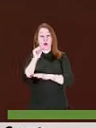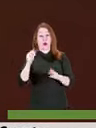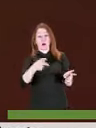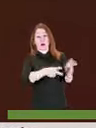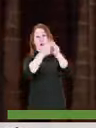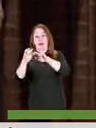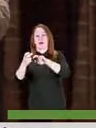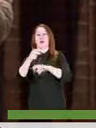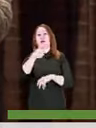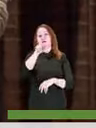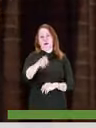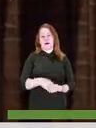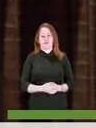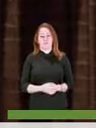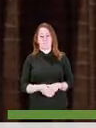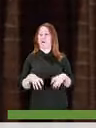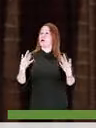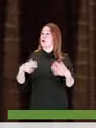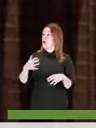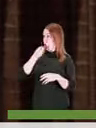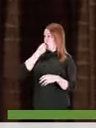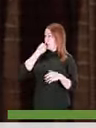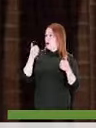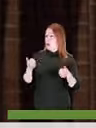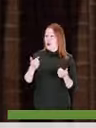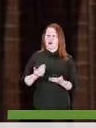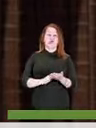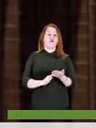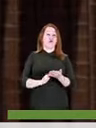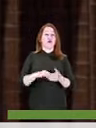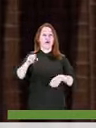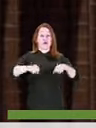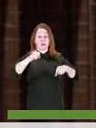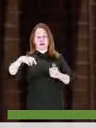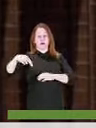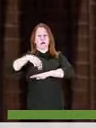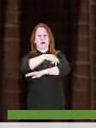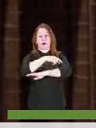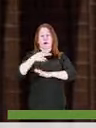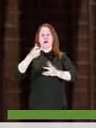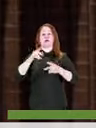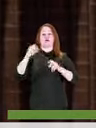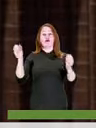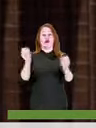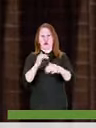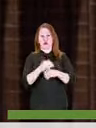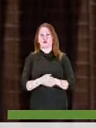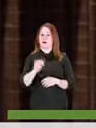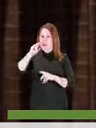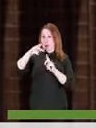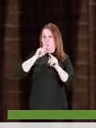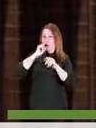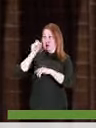noticias. Reparación en malla vial para vehículos, para ciclistas, para peatones. Vamos entonces con la segunda pregunta, por favor.